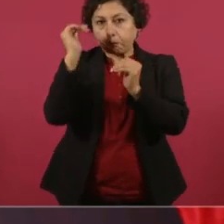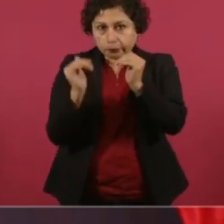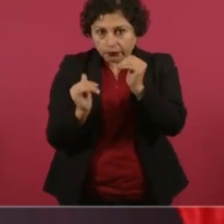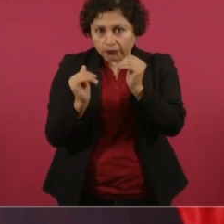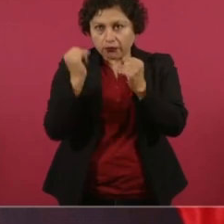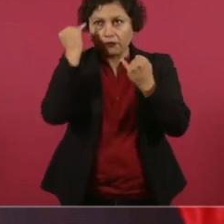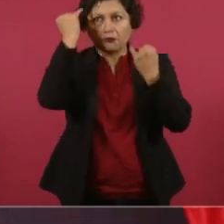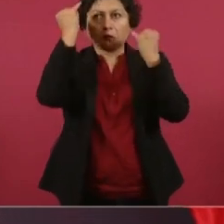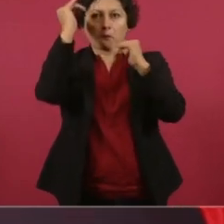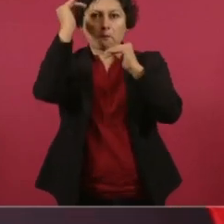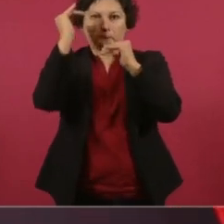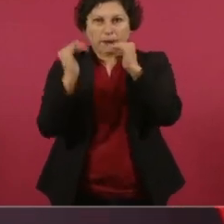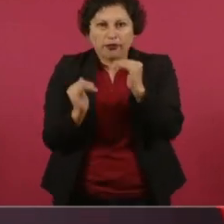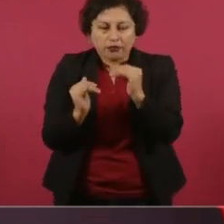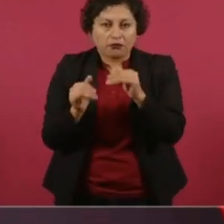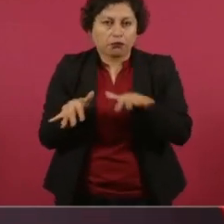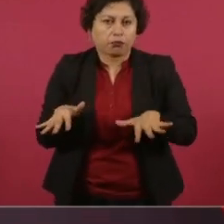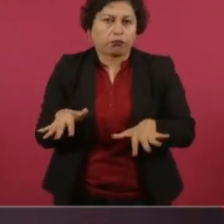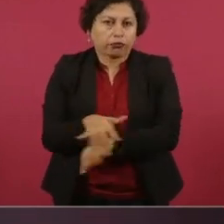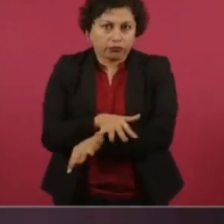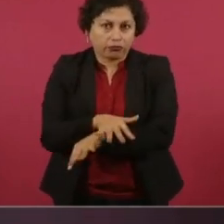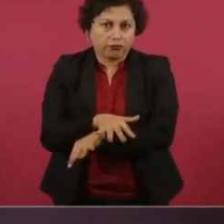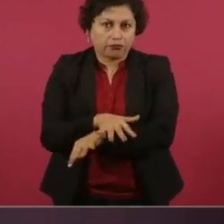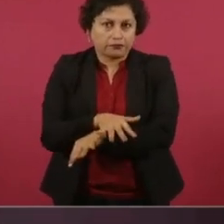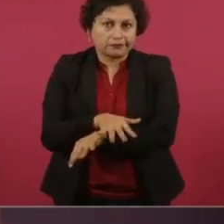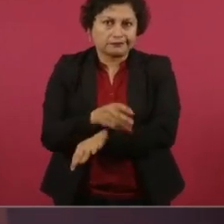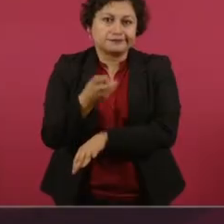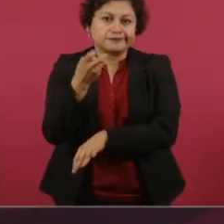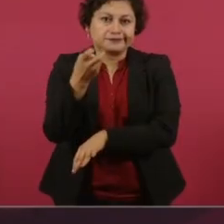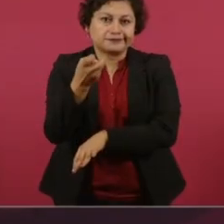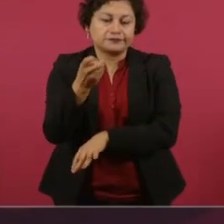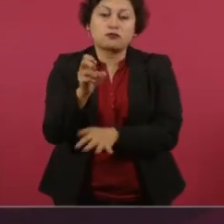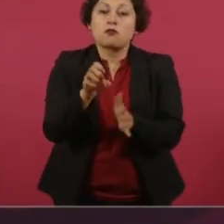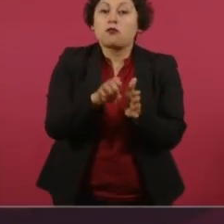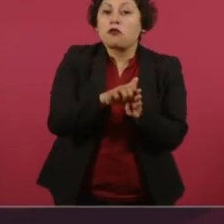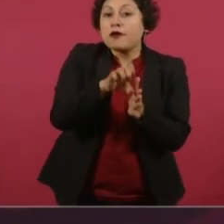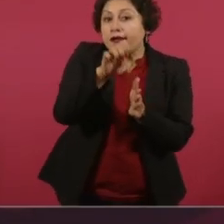Y esto aplica. Antes Broso